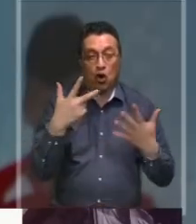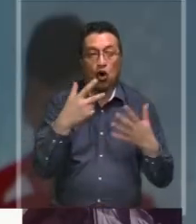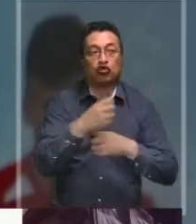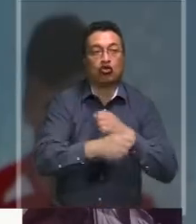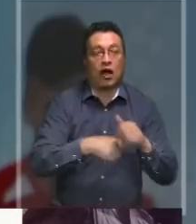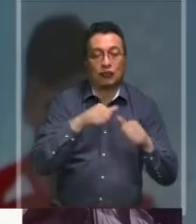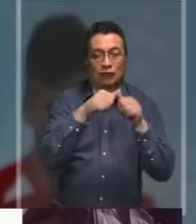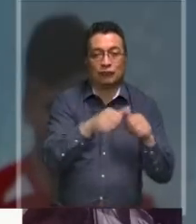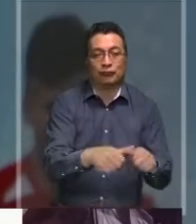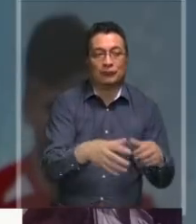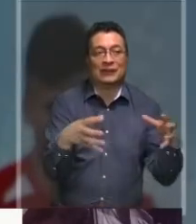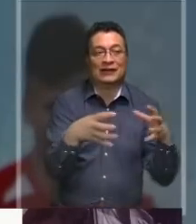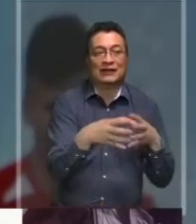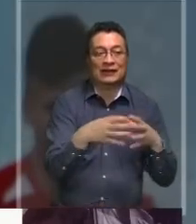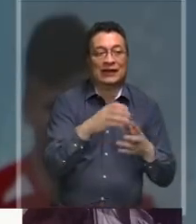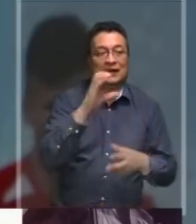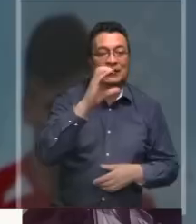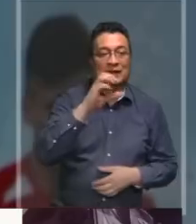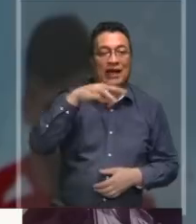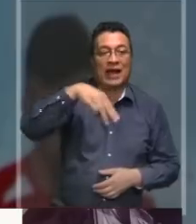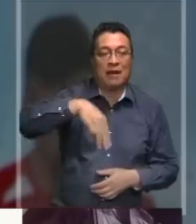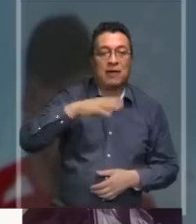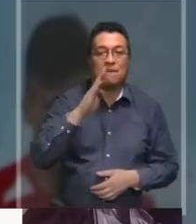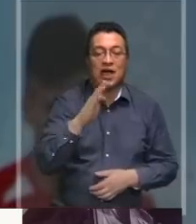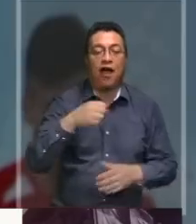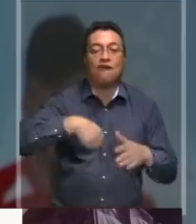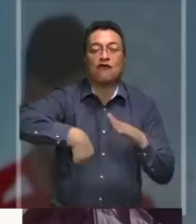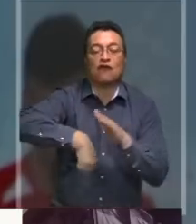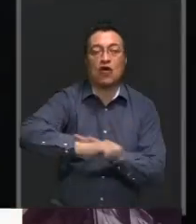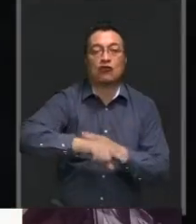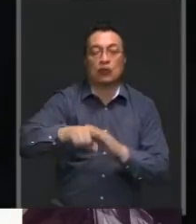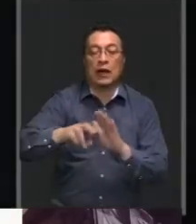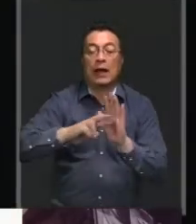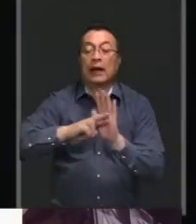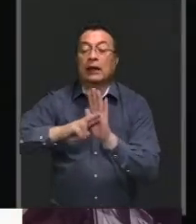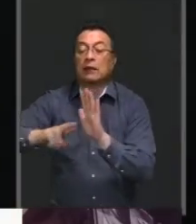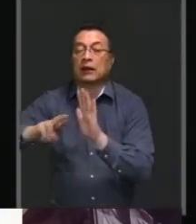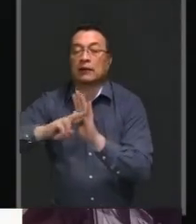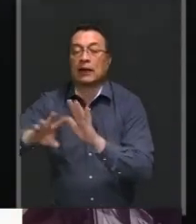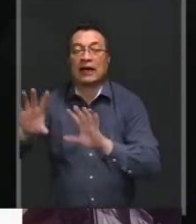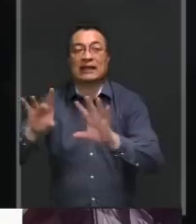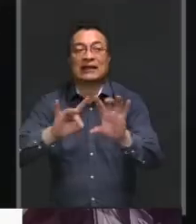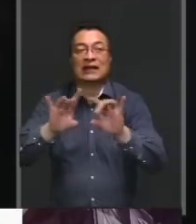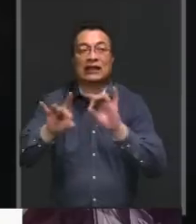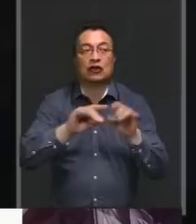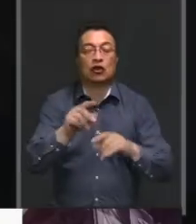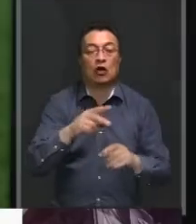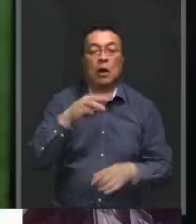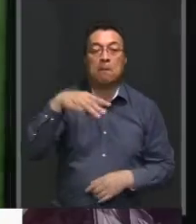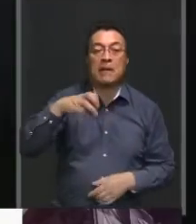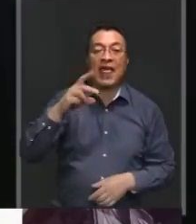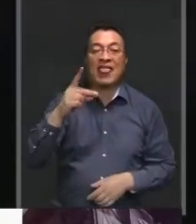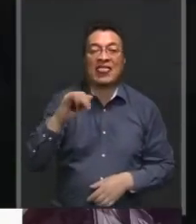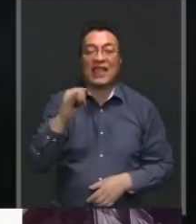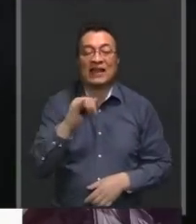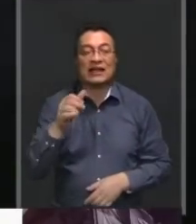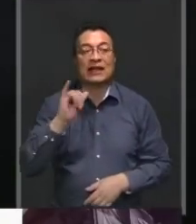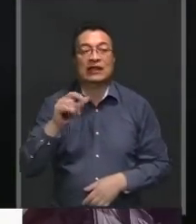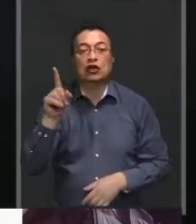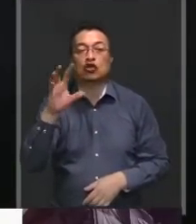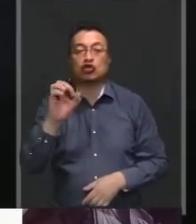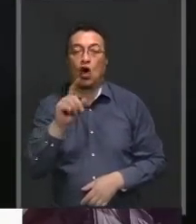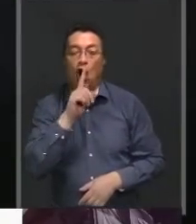de la agencia CMB Fútbol, que representa los intereses de los seleccionados nacionales Víctor Méndez y Guillermo